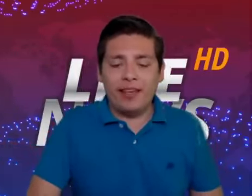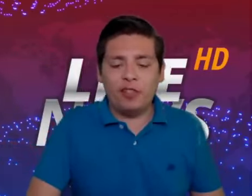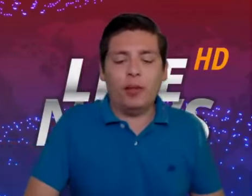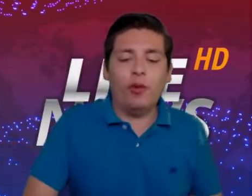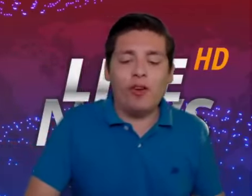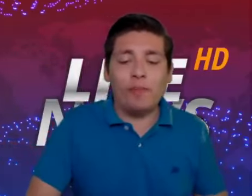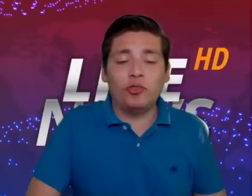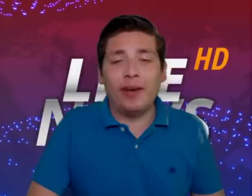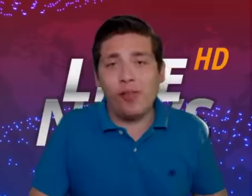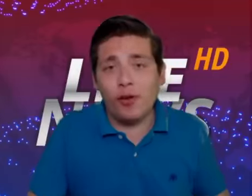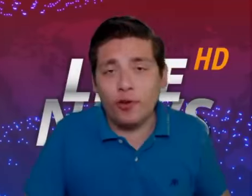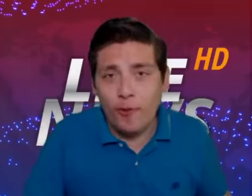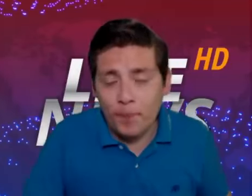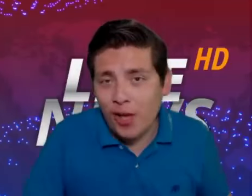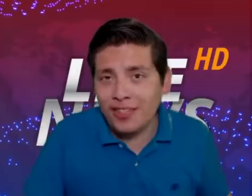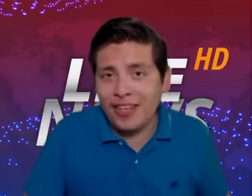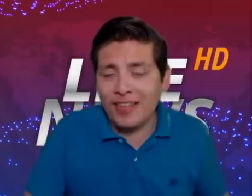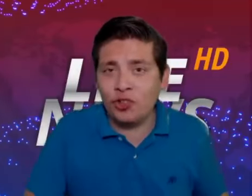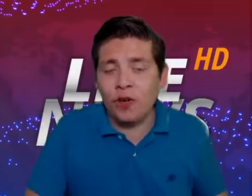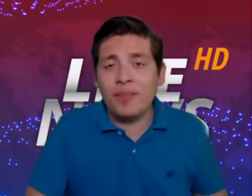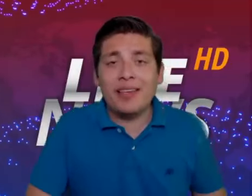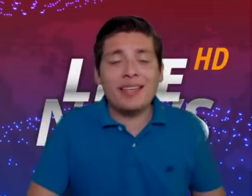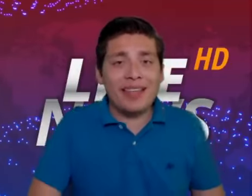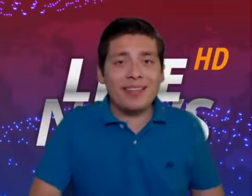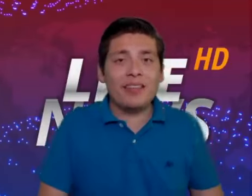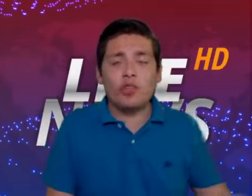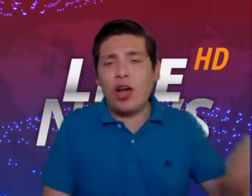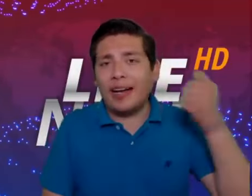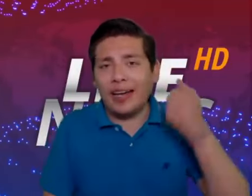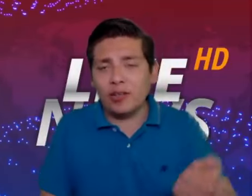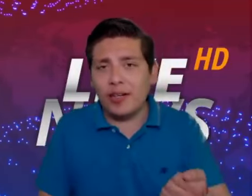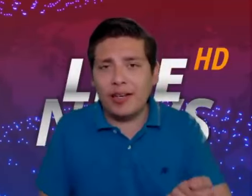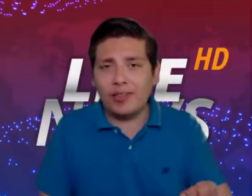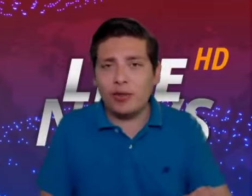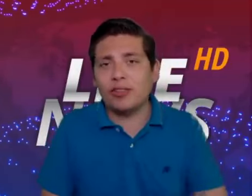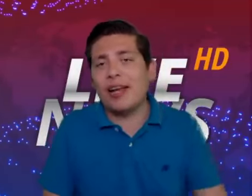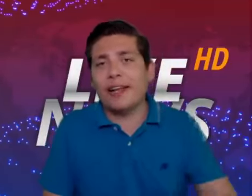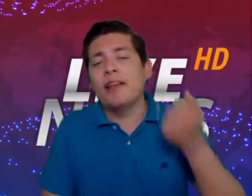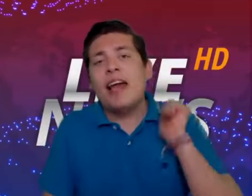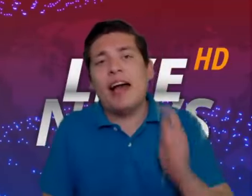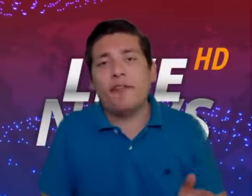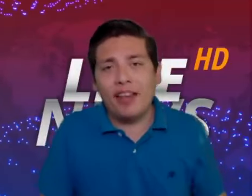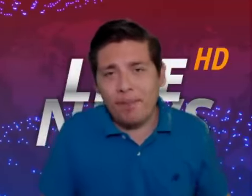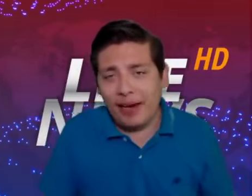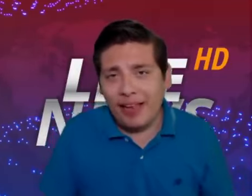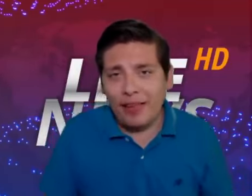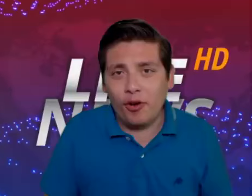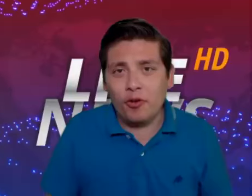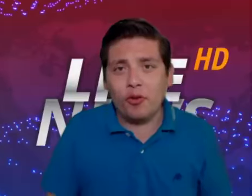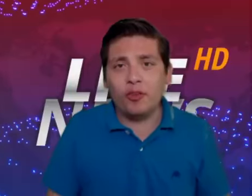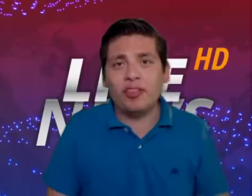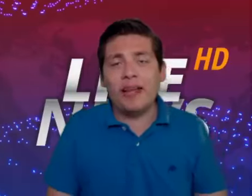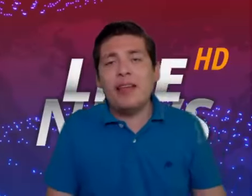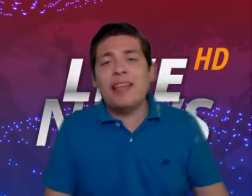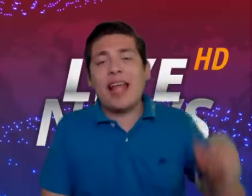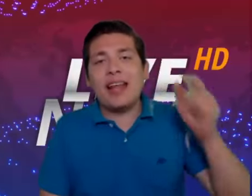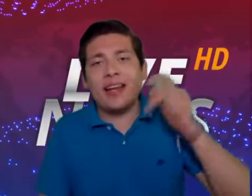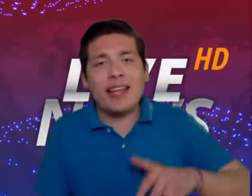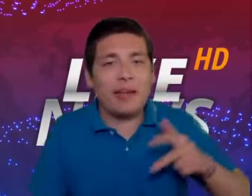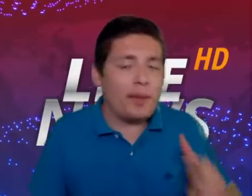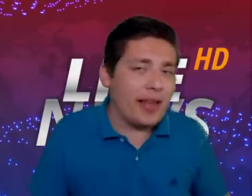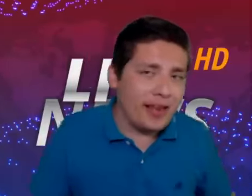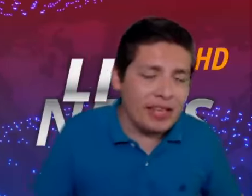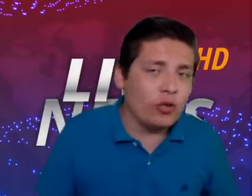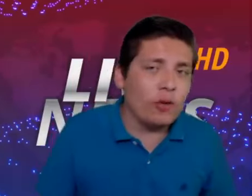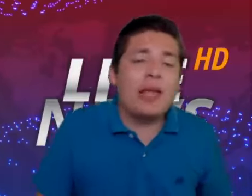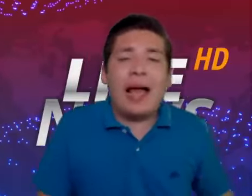presidente Andrés Manuel López Obrador rompió el silencio y sentenció a Carlos Salinas de Gortari, a Felipe Calderón Hinojosa y a